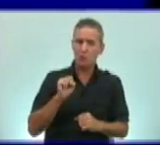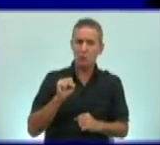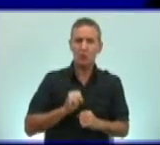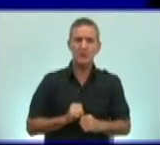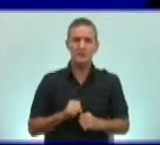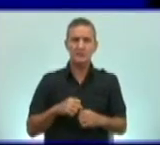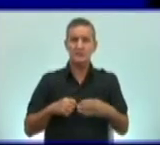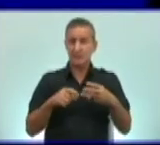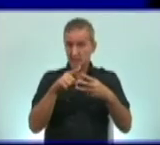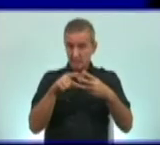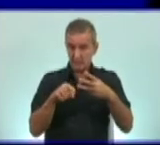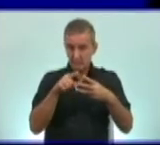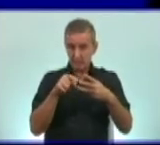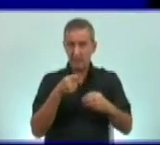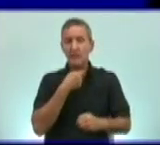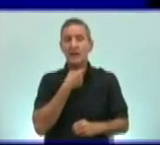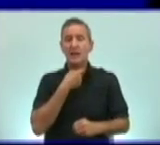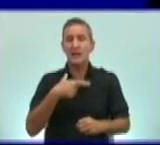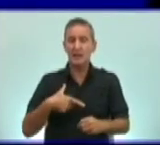ejemplos.